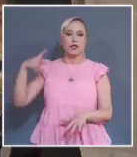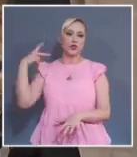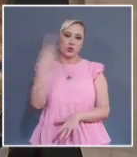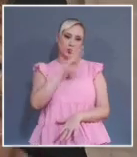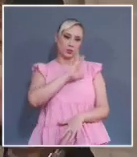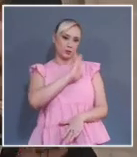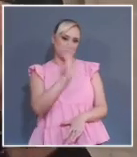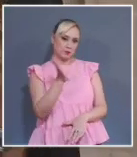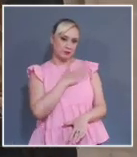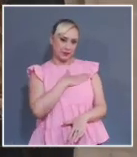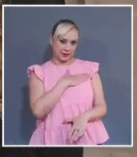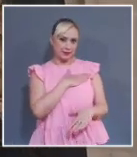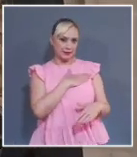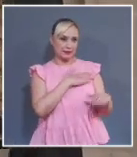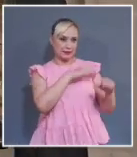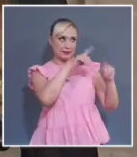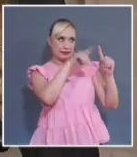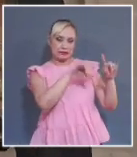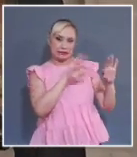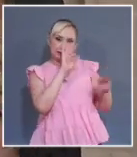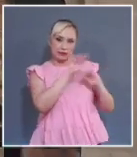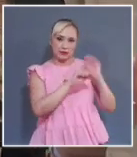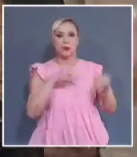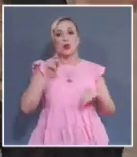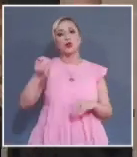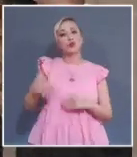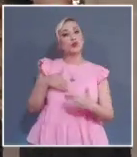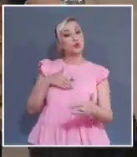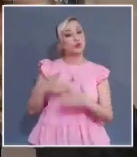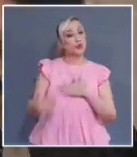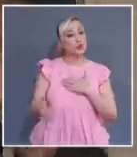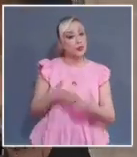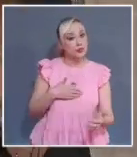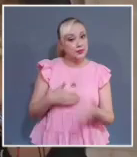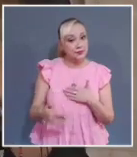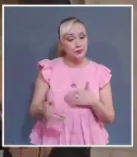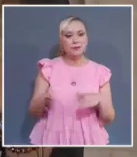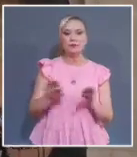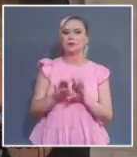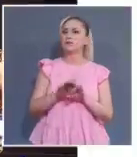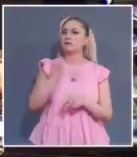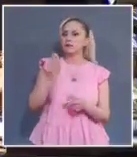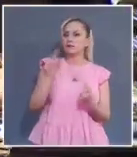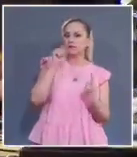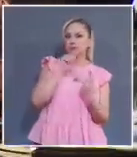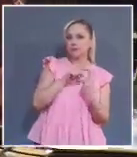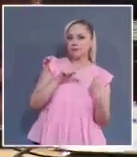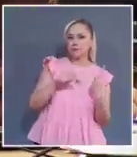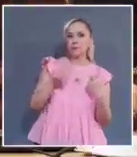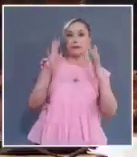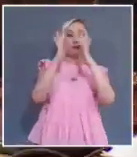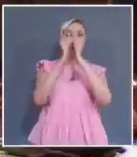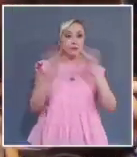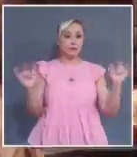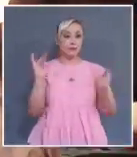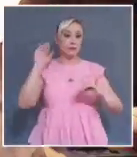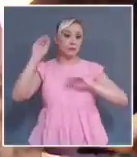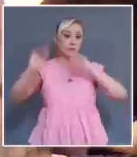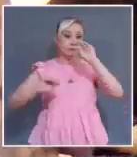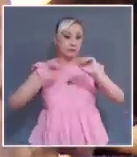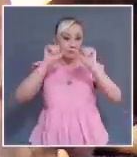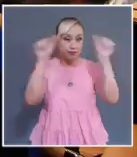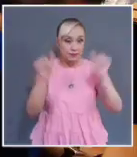Además de todo, tiene 2 influencias muy interesantes. La primera es el Art Deco francés. Sólida insignia